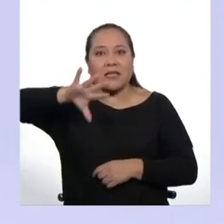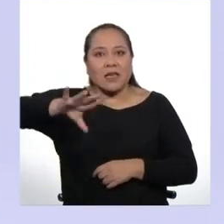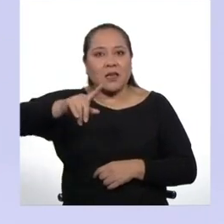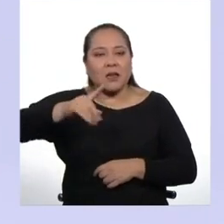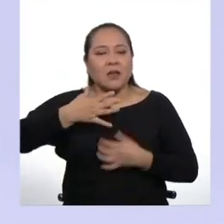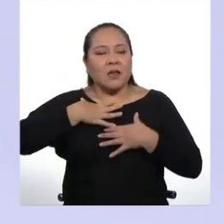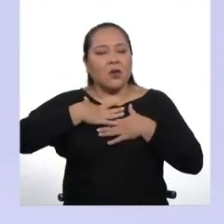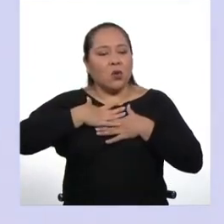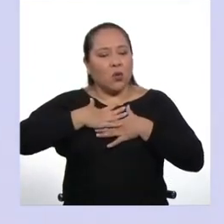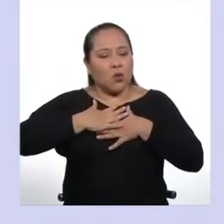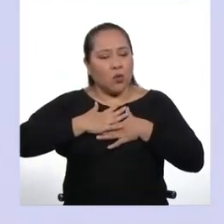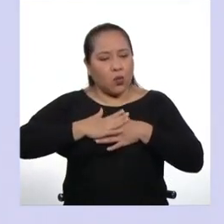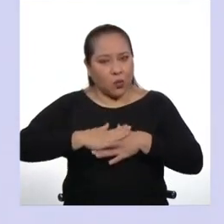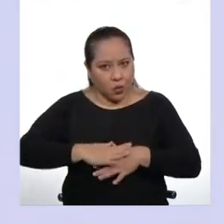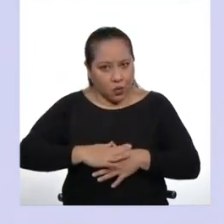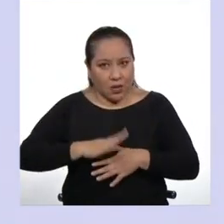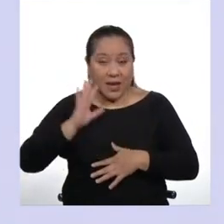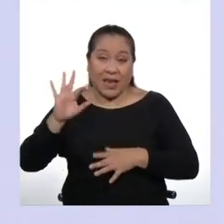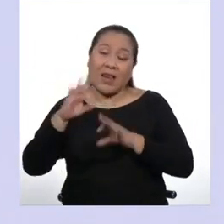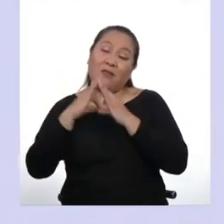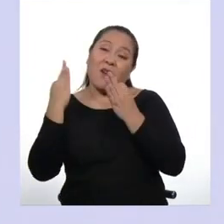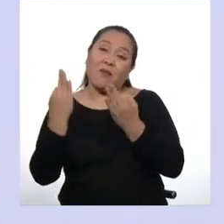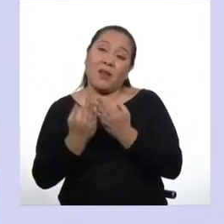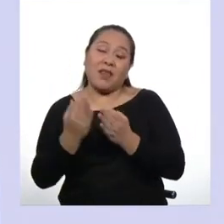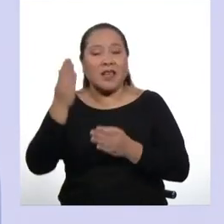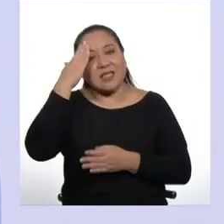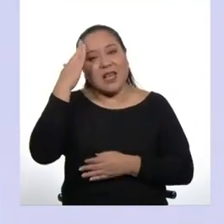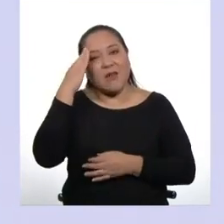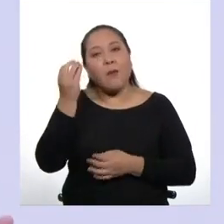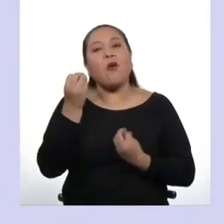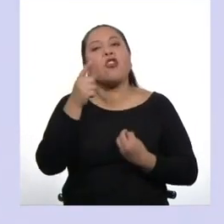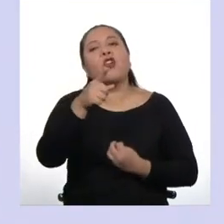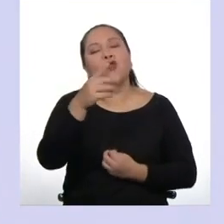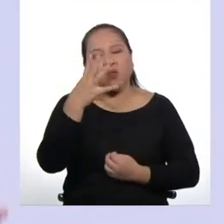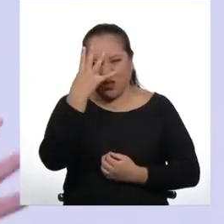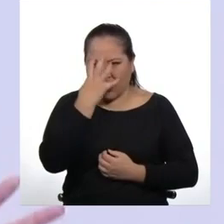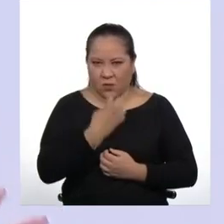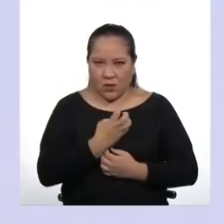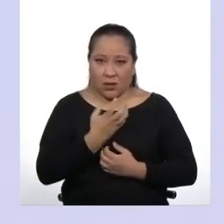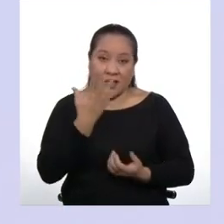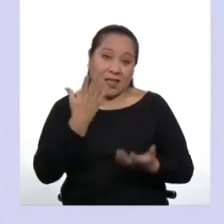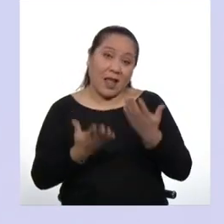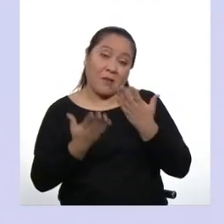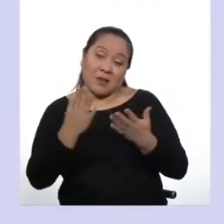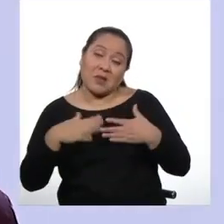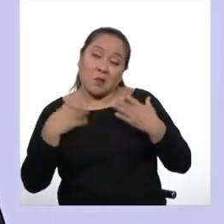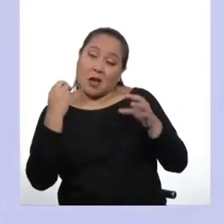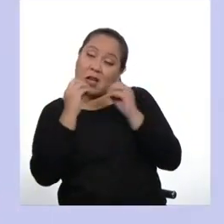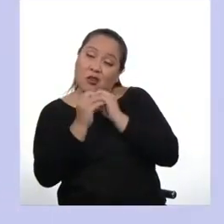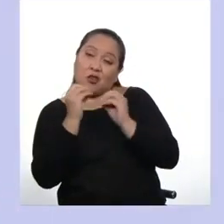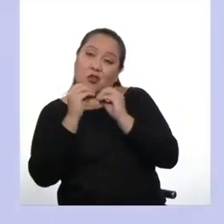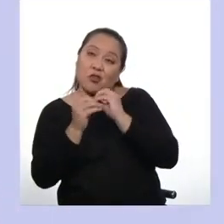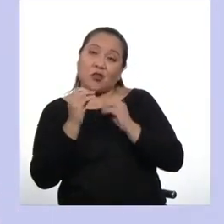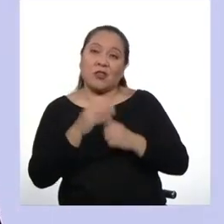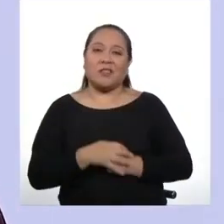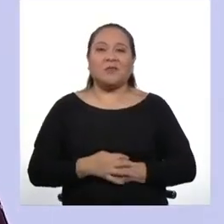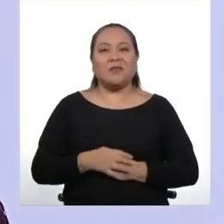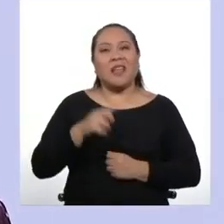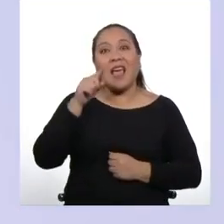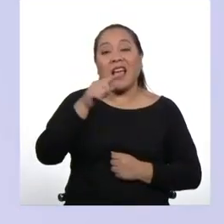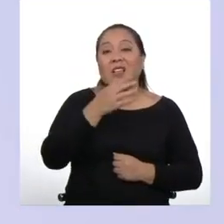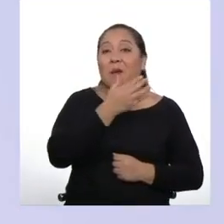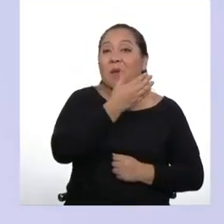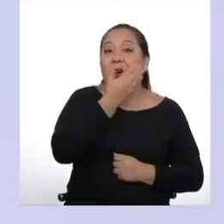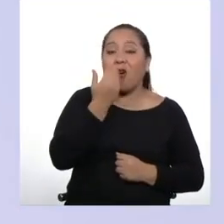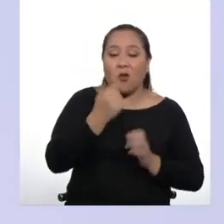sentir menos fastidiados y nuestra familia sabe el motivo de nuestra molestia y quizás se puede solucionar. Eso es lo